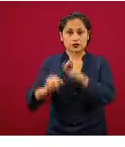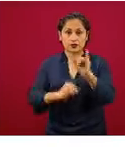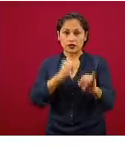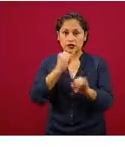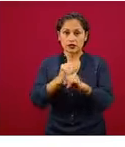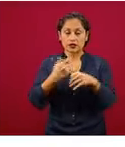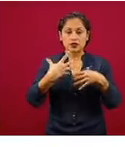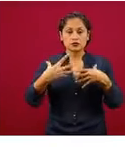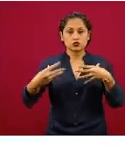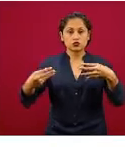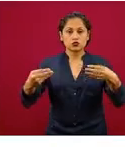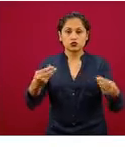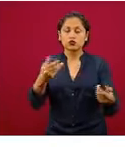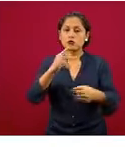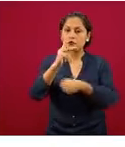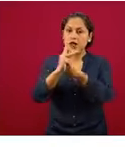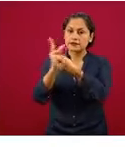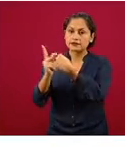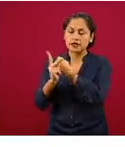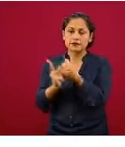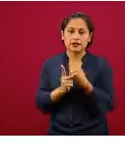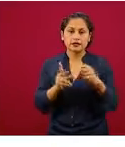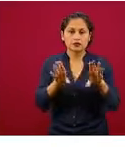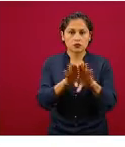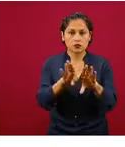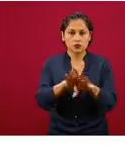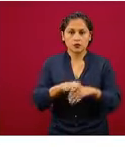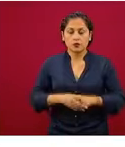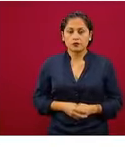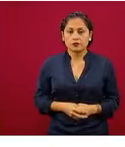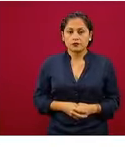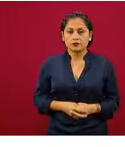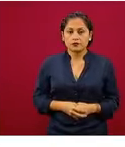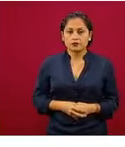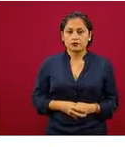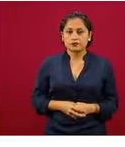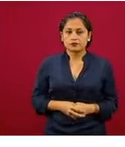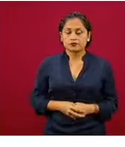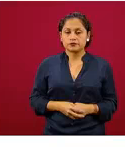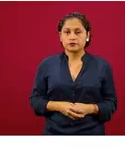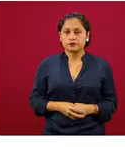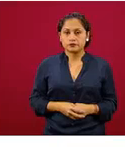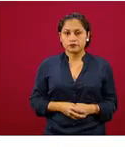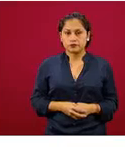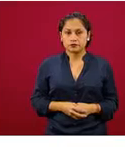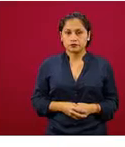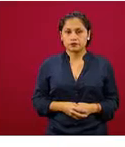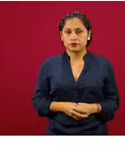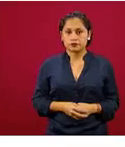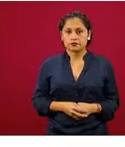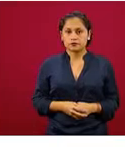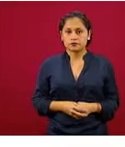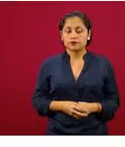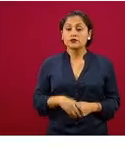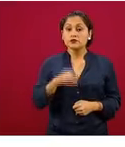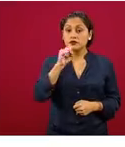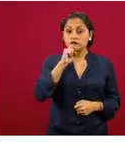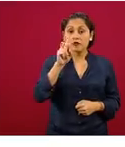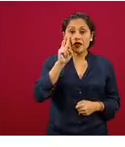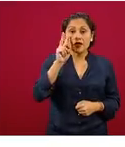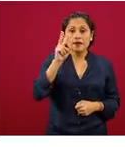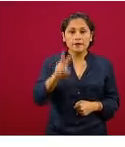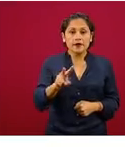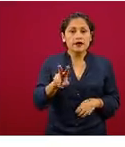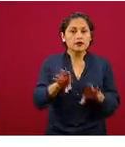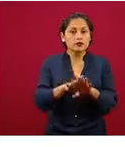pandemia a nivel mundial, sobre todo enfocándonos a cuál es el componente activo de esta